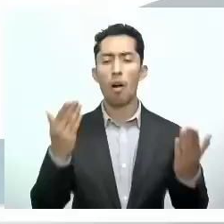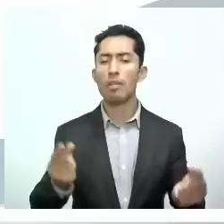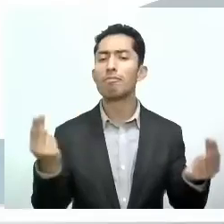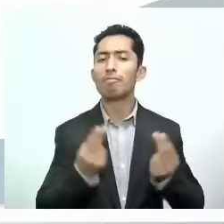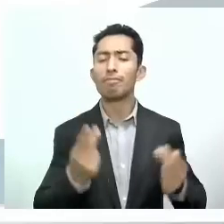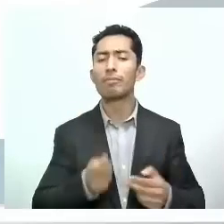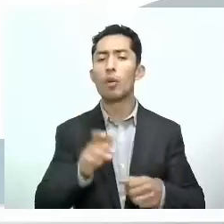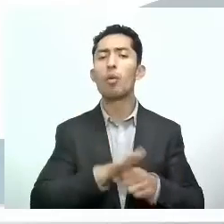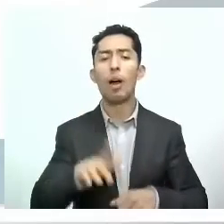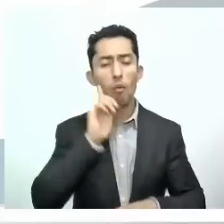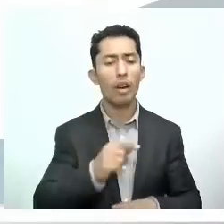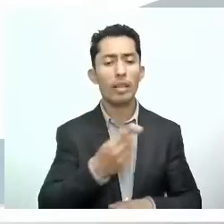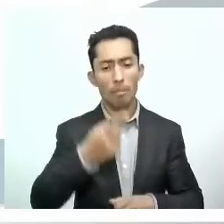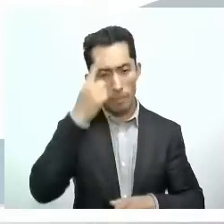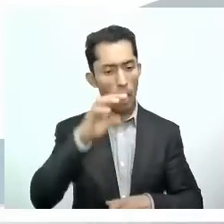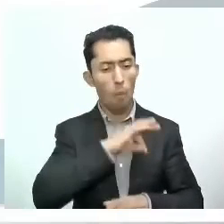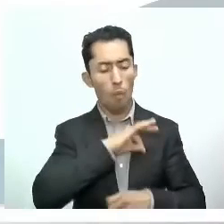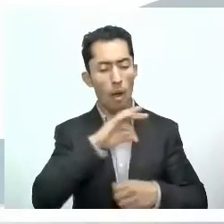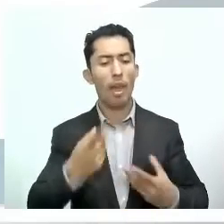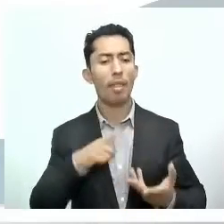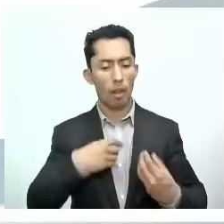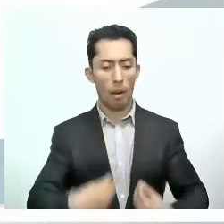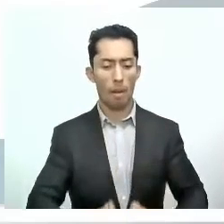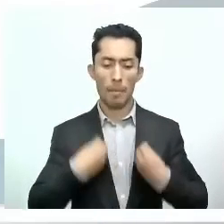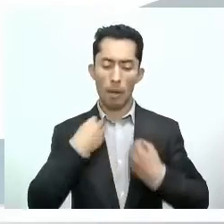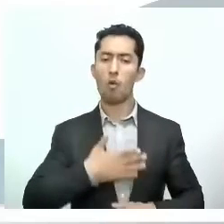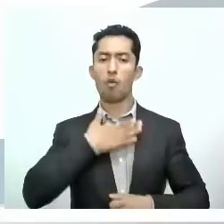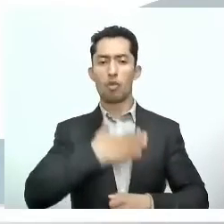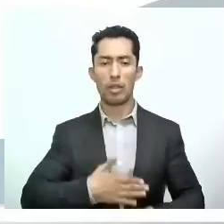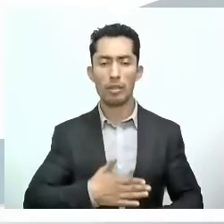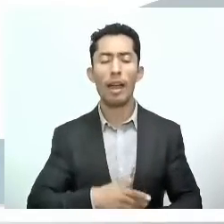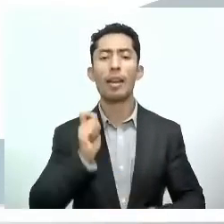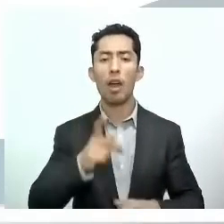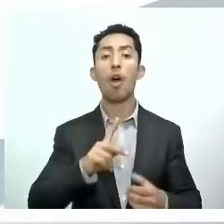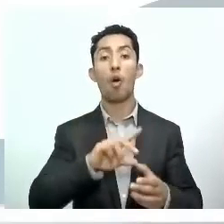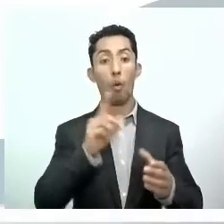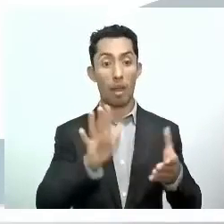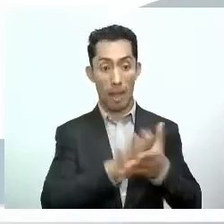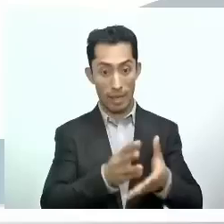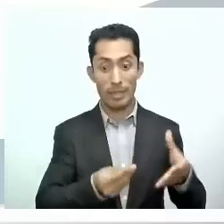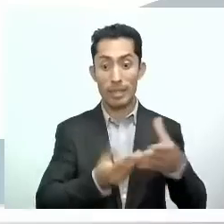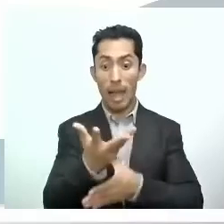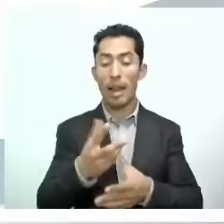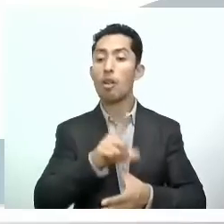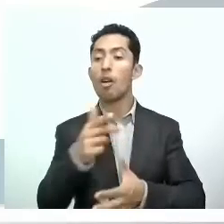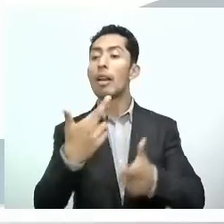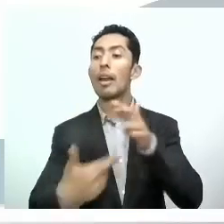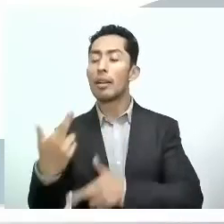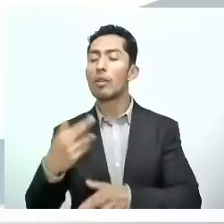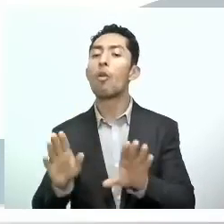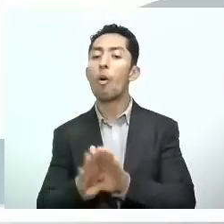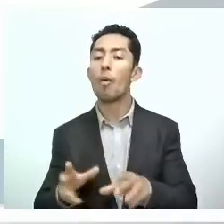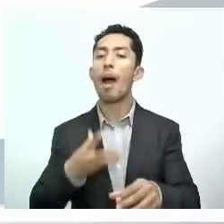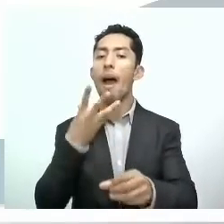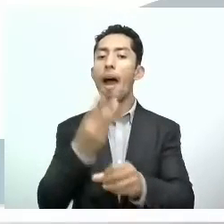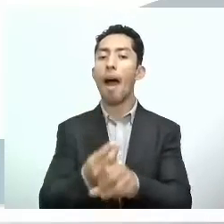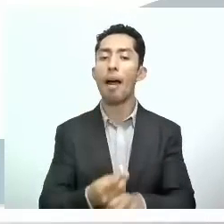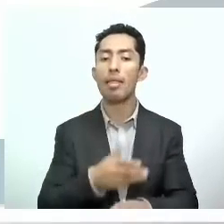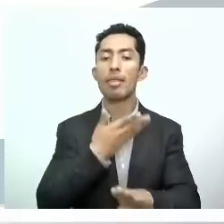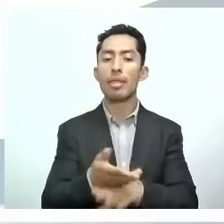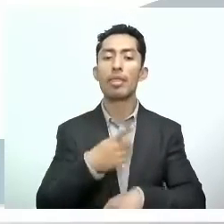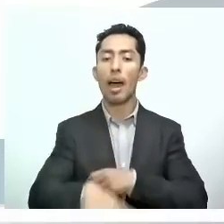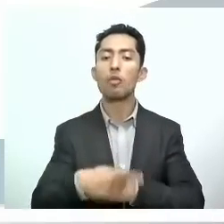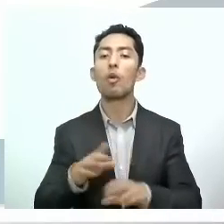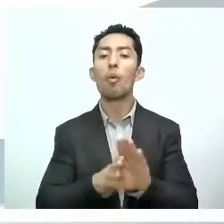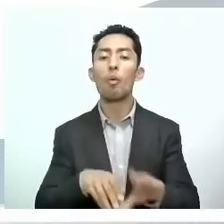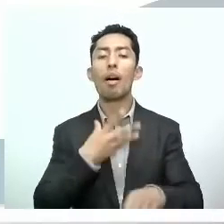para poder vivirse en justicia. ¿Qué es la reinserción social? ¿Cómo tendría que ser la reparación del daño de ellas? ¿Qué pasa